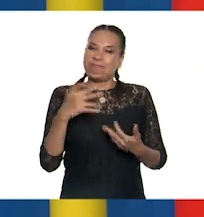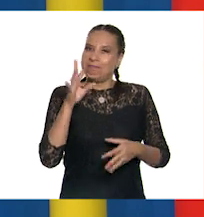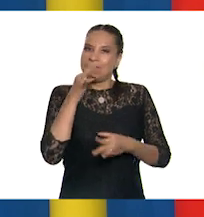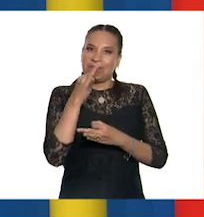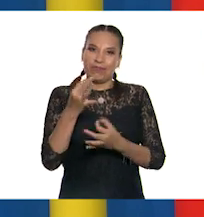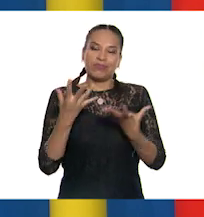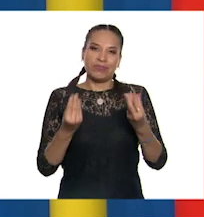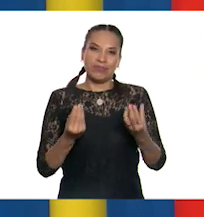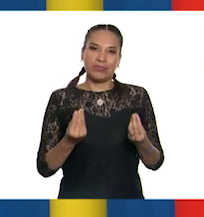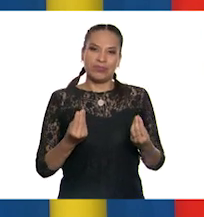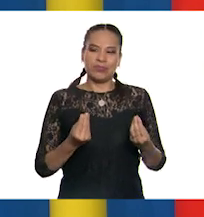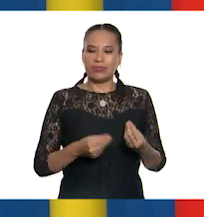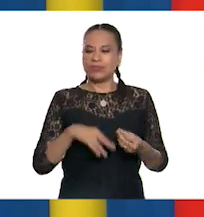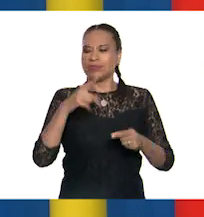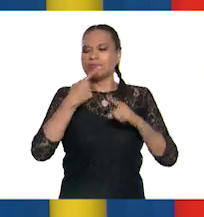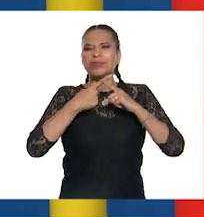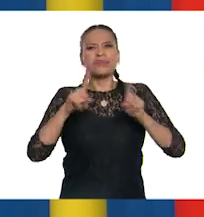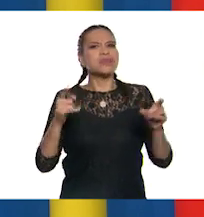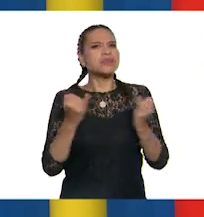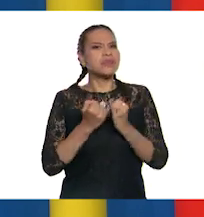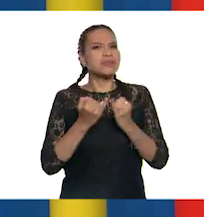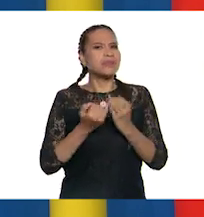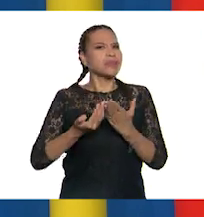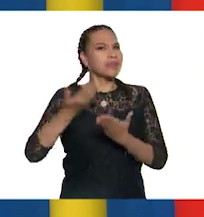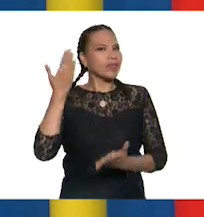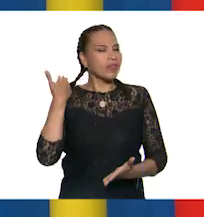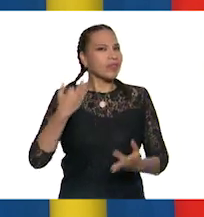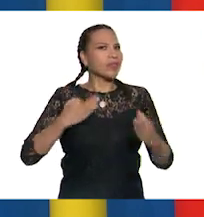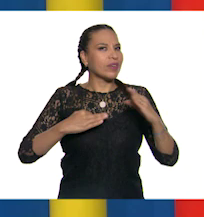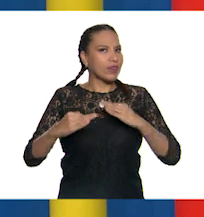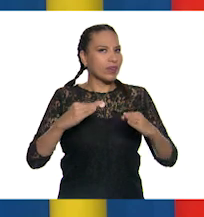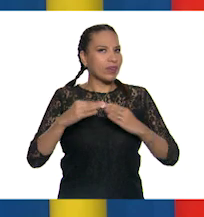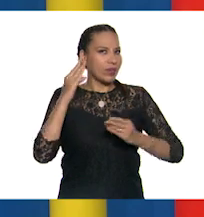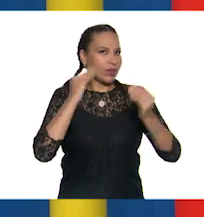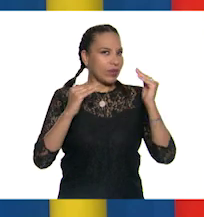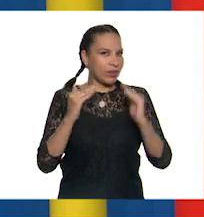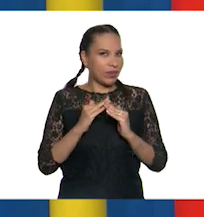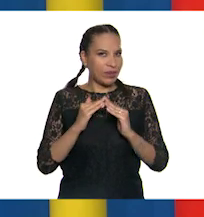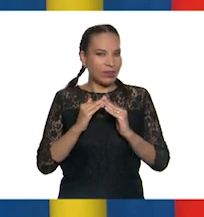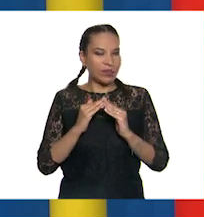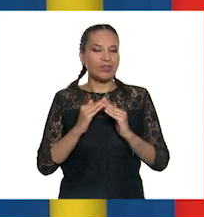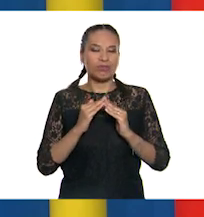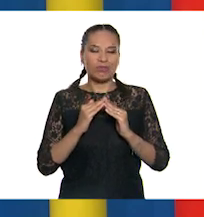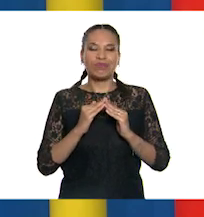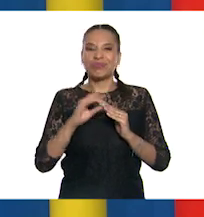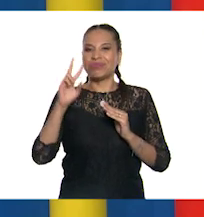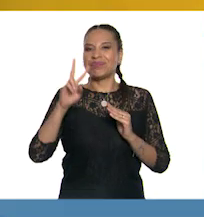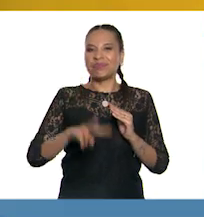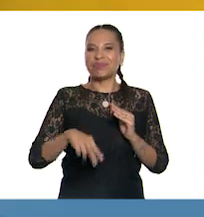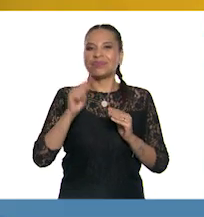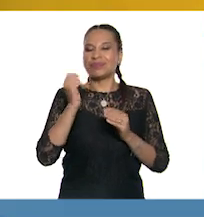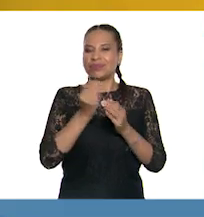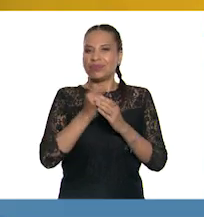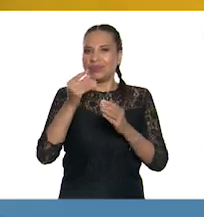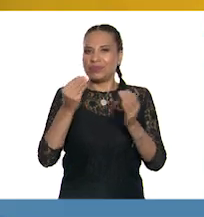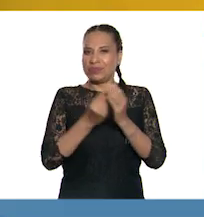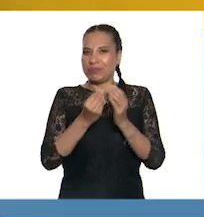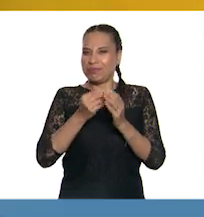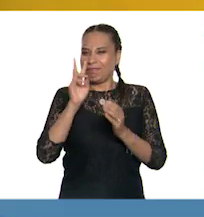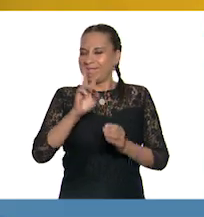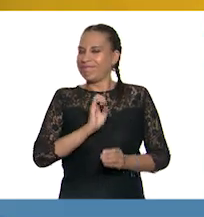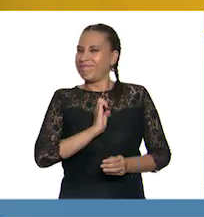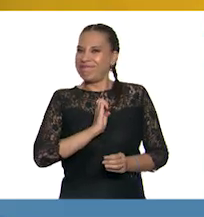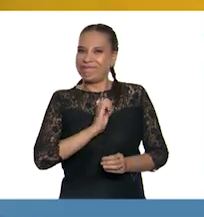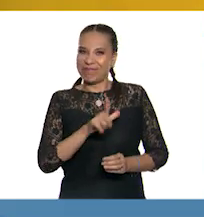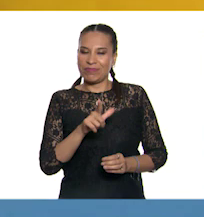atractivo, María, y diferente también a lo que hemos estado trabajando en Aprende en Casa. Así es, la verdad es que se tratará de una clase